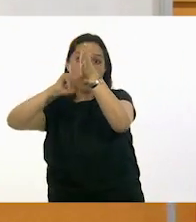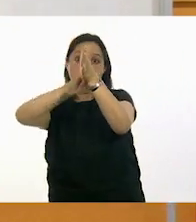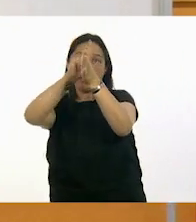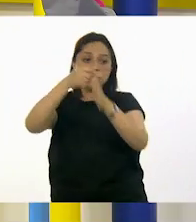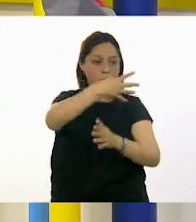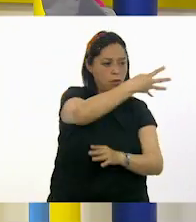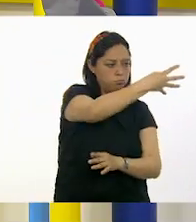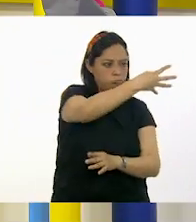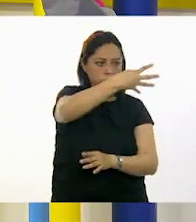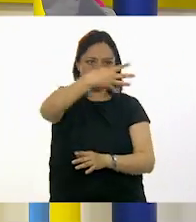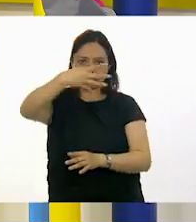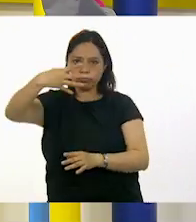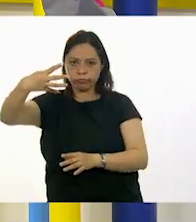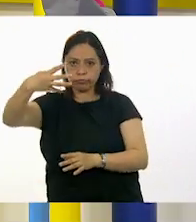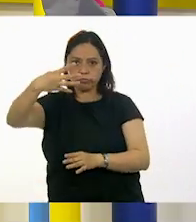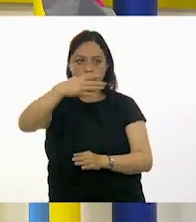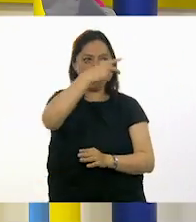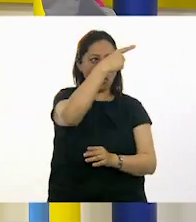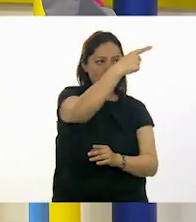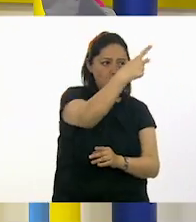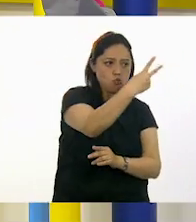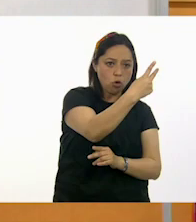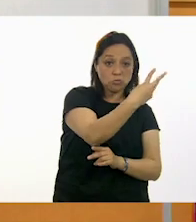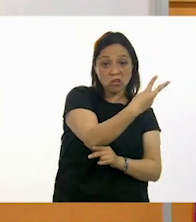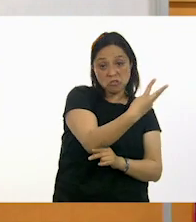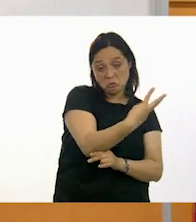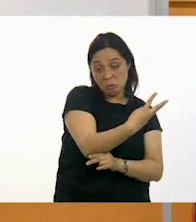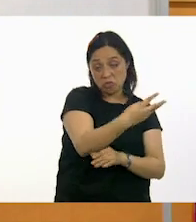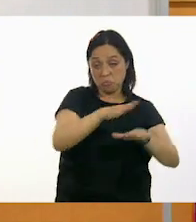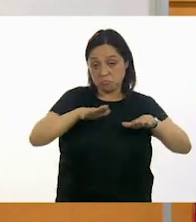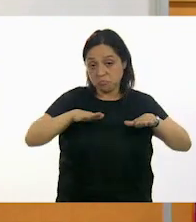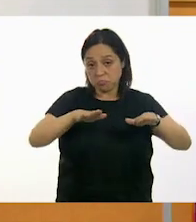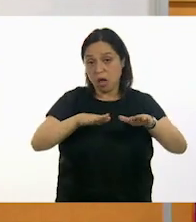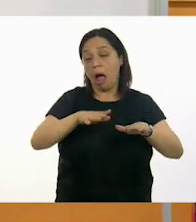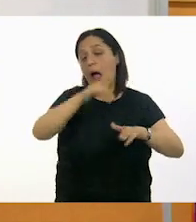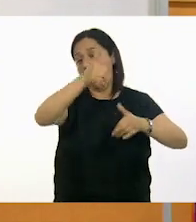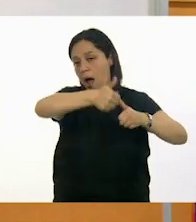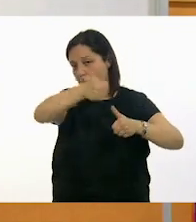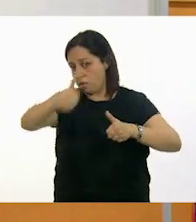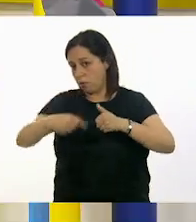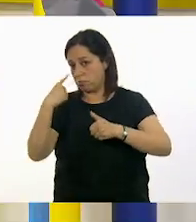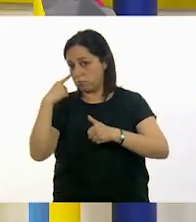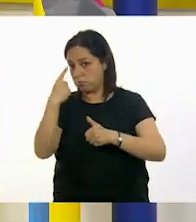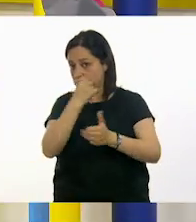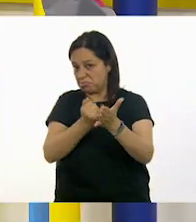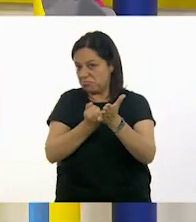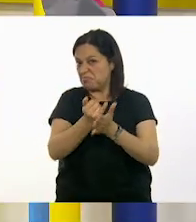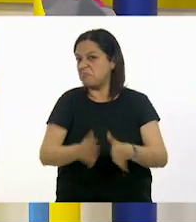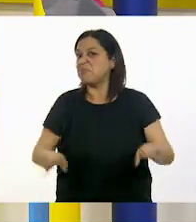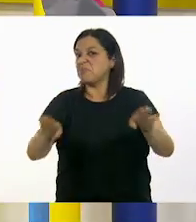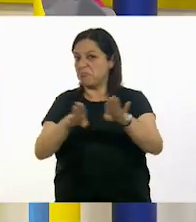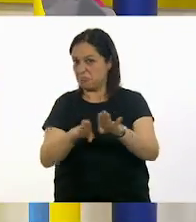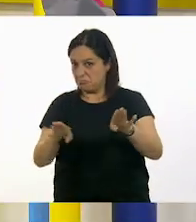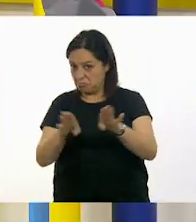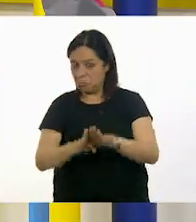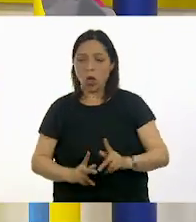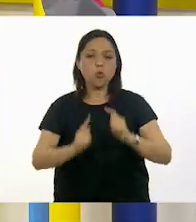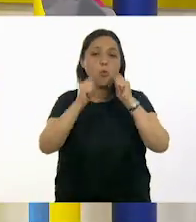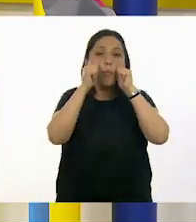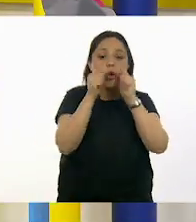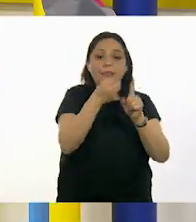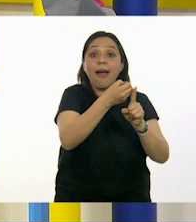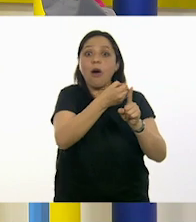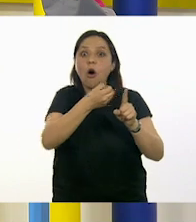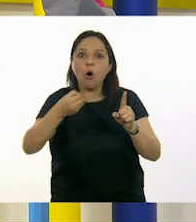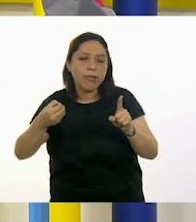filas. Eso es decisión de cada uno, dependiendo cómo lo queramos acomodar. Muy bien. Y no importa cuál sea el orden, siempre nos va a